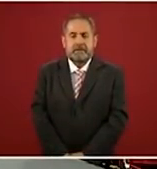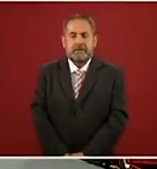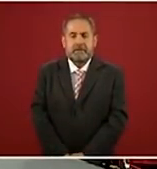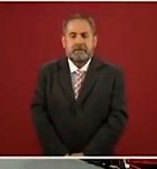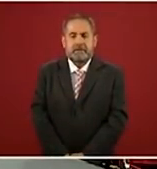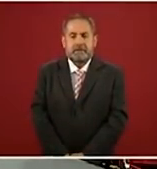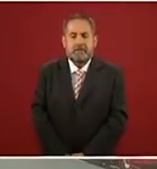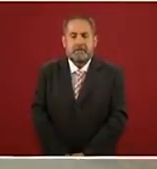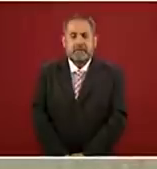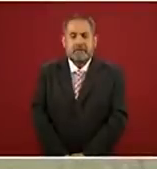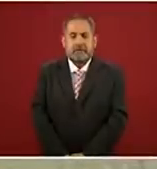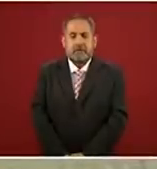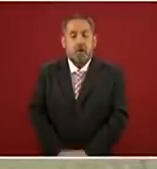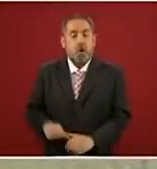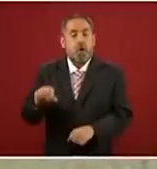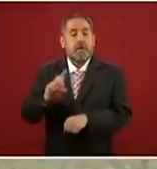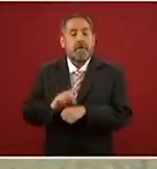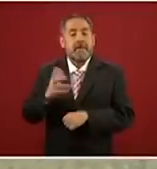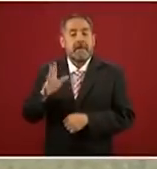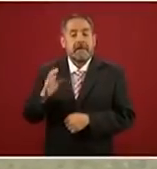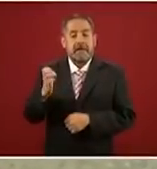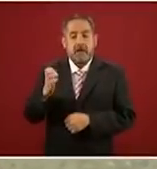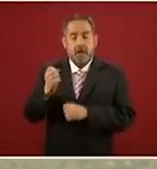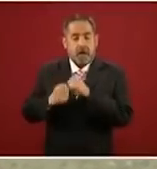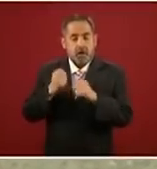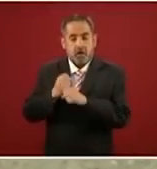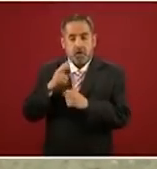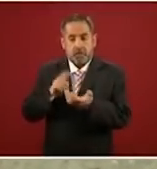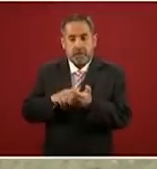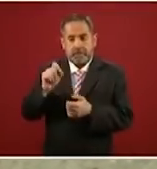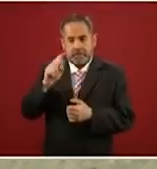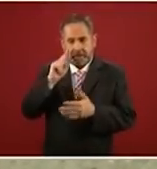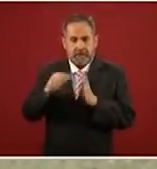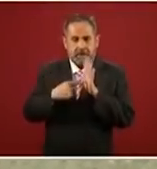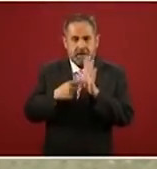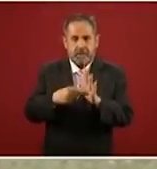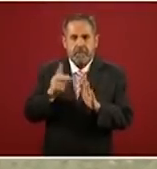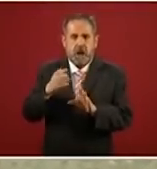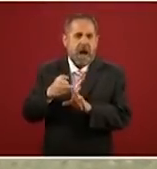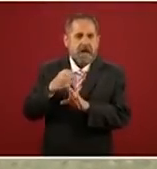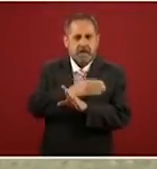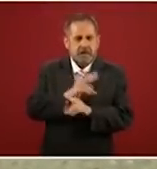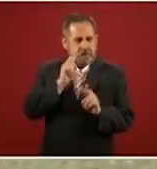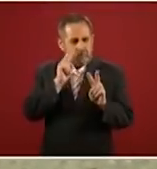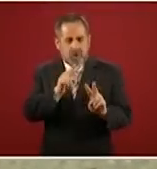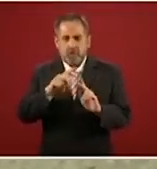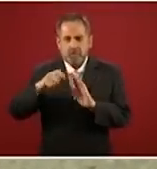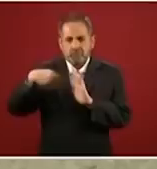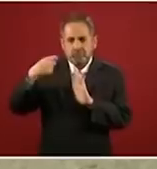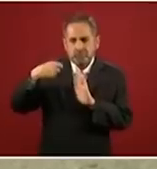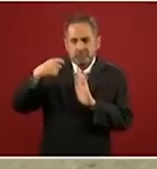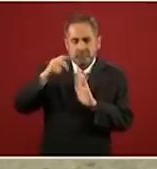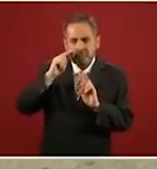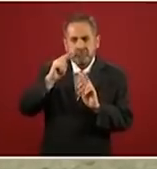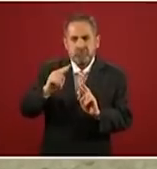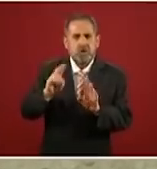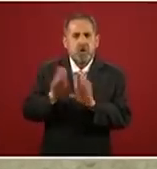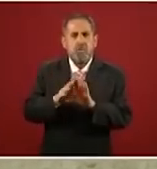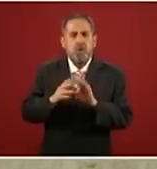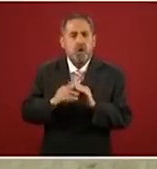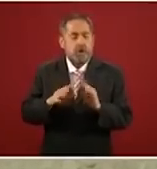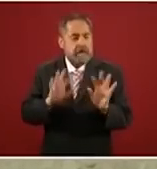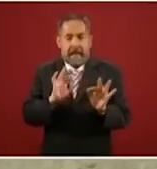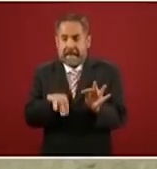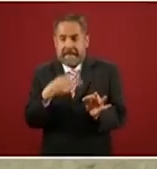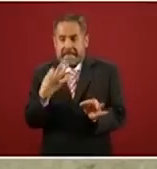hoy es 10 de enero del 2020 vamos a hacer el reporte pero antes vamos a mostrarles un vídeo de una planta ya